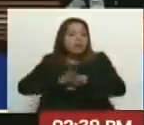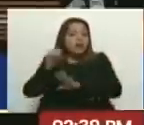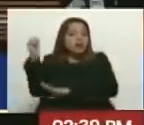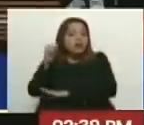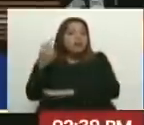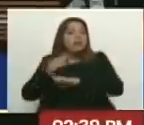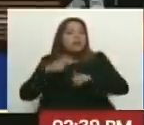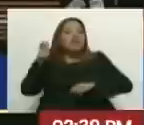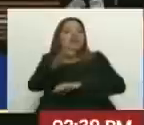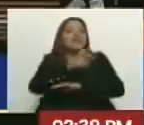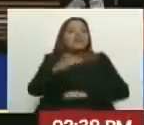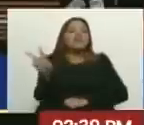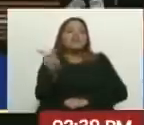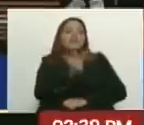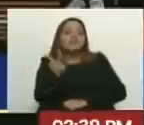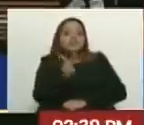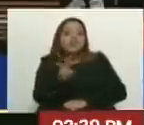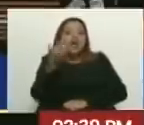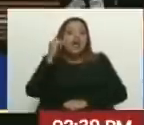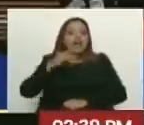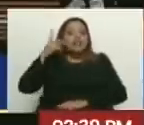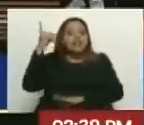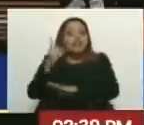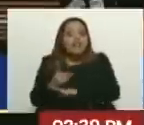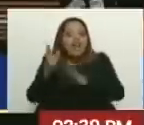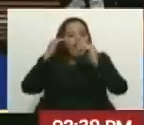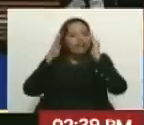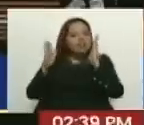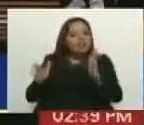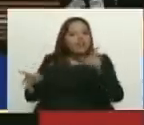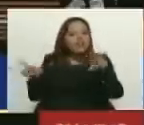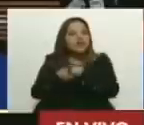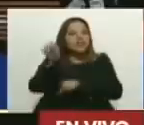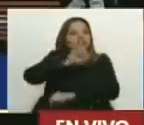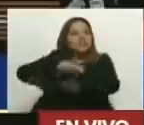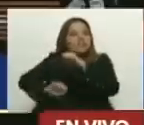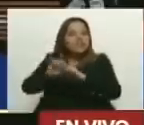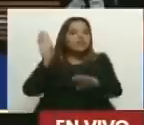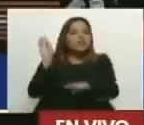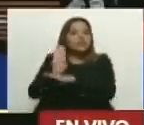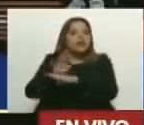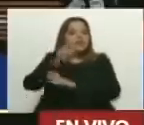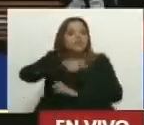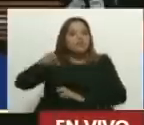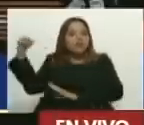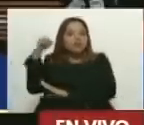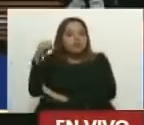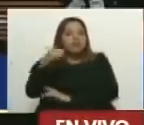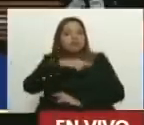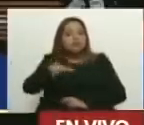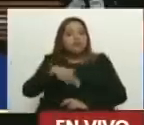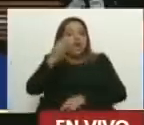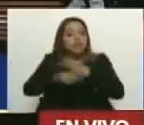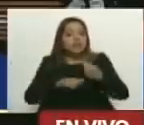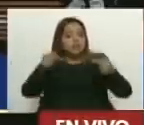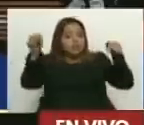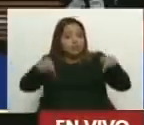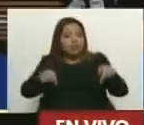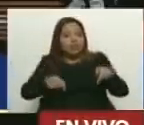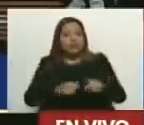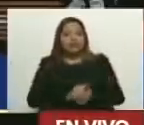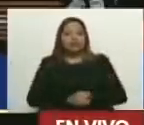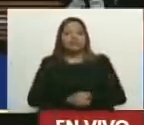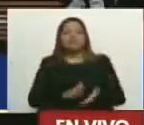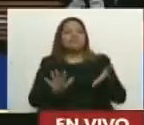Estado venezolano tiene la obligación de atender, de defender, de cuidar, y es lo que estamos haciendo el día de hoy para